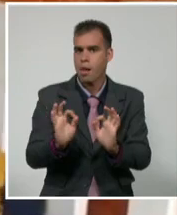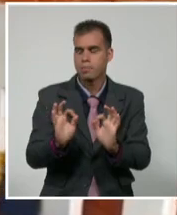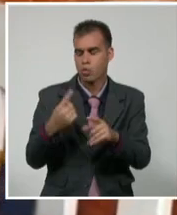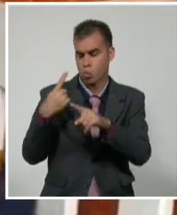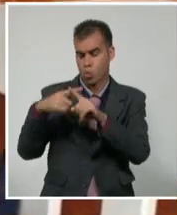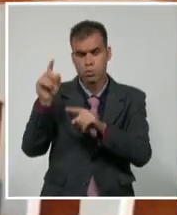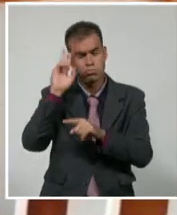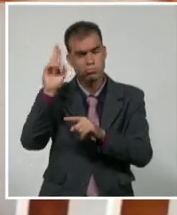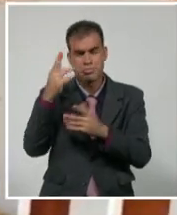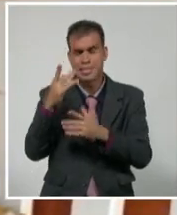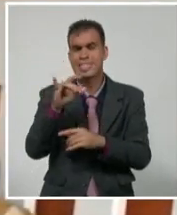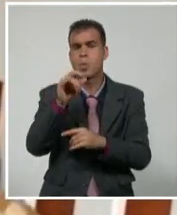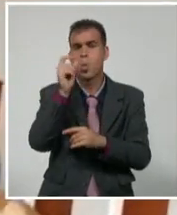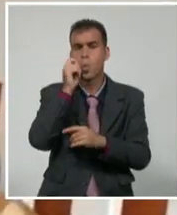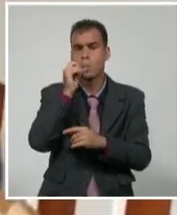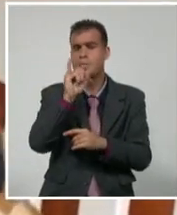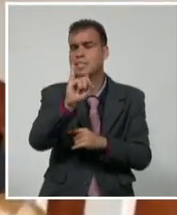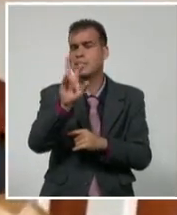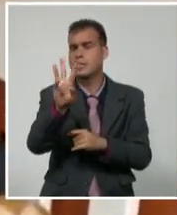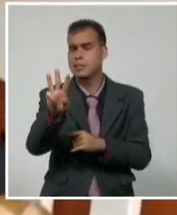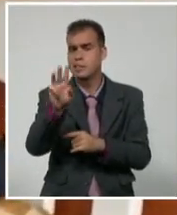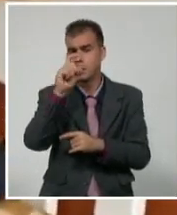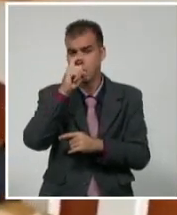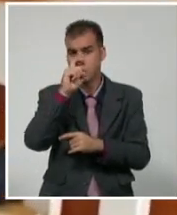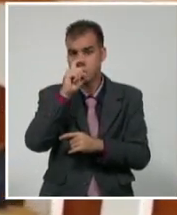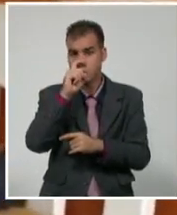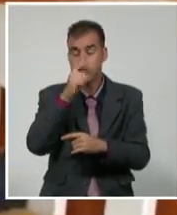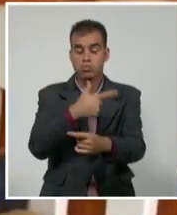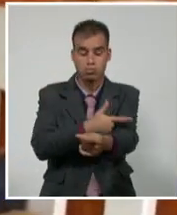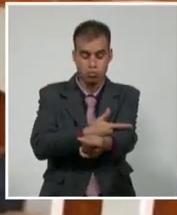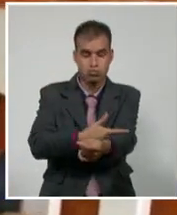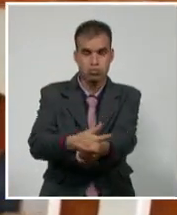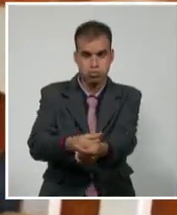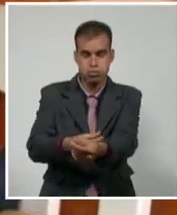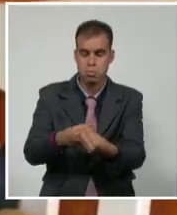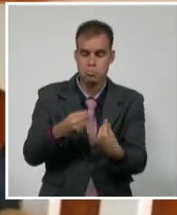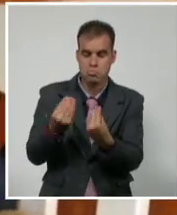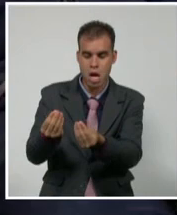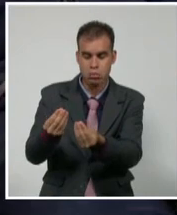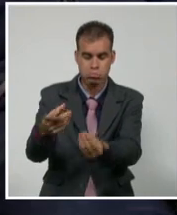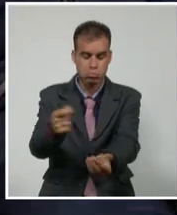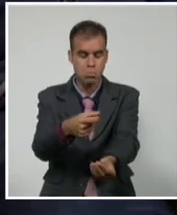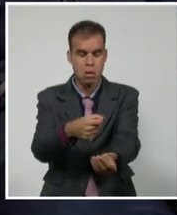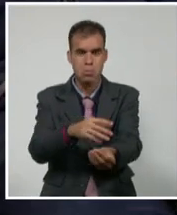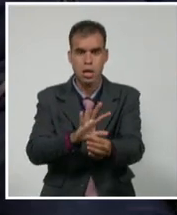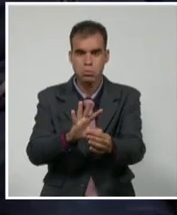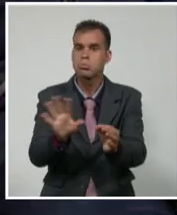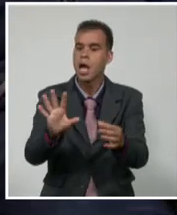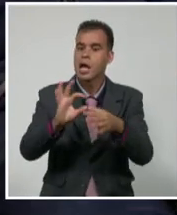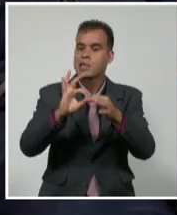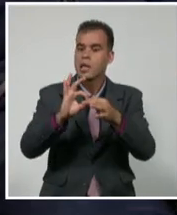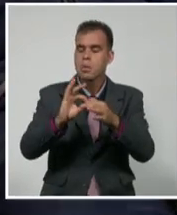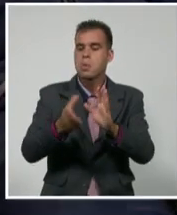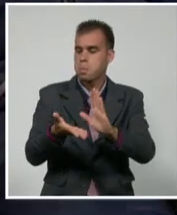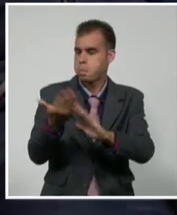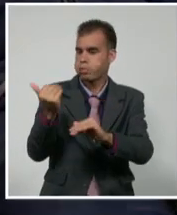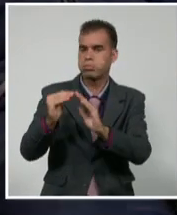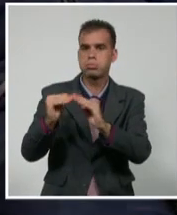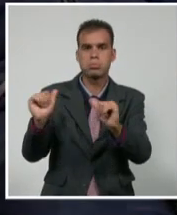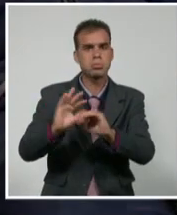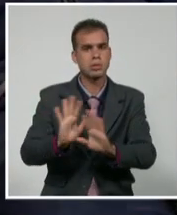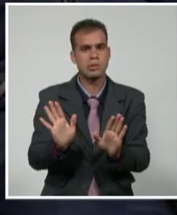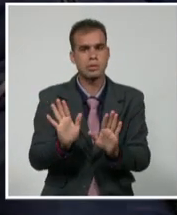63 años que también le dieron las 2 dosis y salió de terapia. Y mientras los doctores me